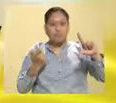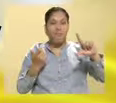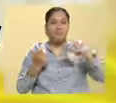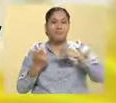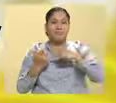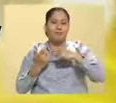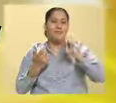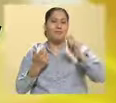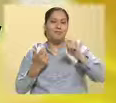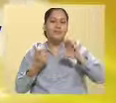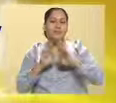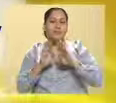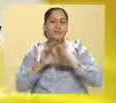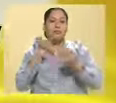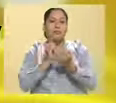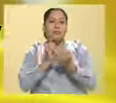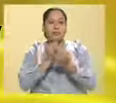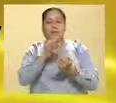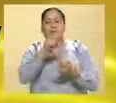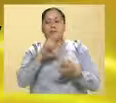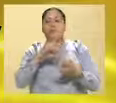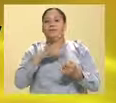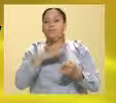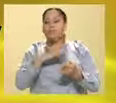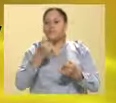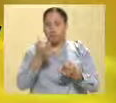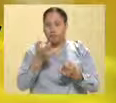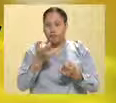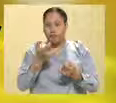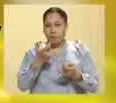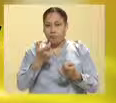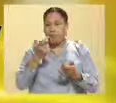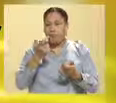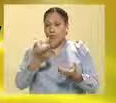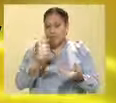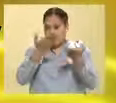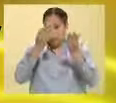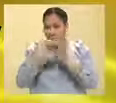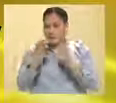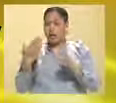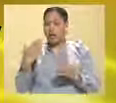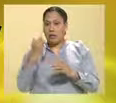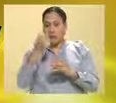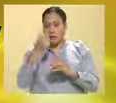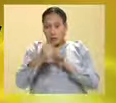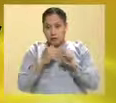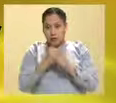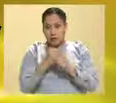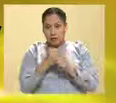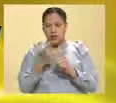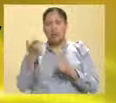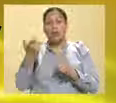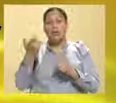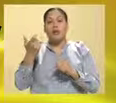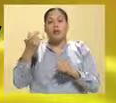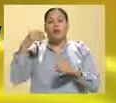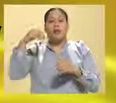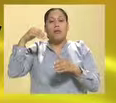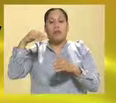con el poder adquisitivo, ¿no? Ah, sí, claro, el poder adquisitivo en los últimos 6 años ha caído en